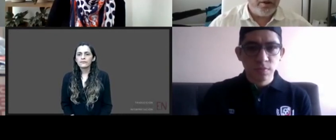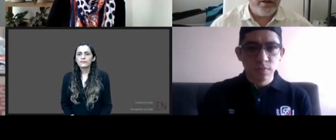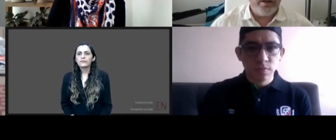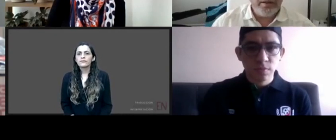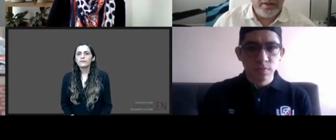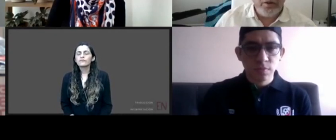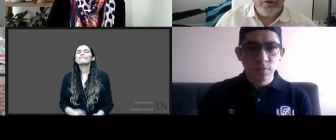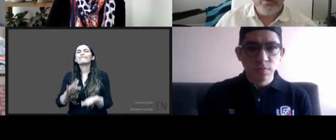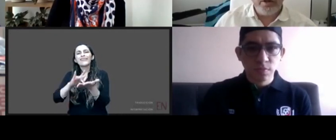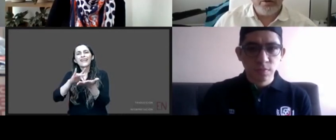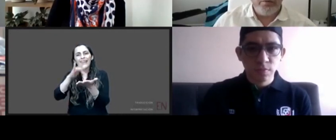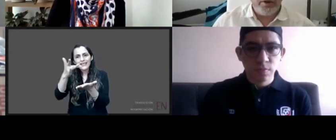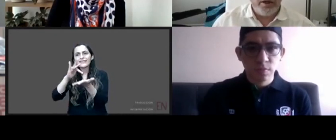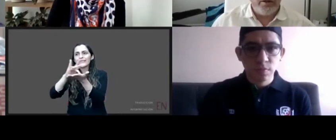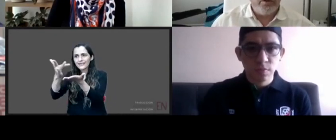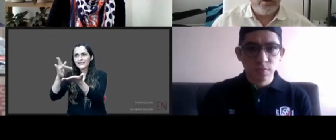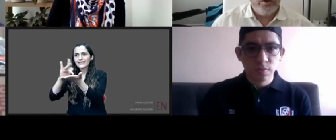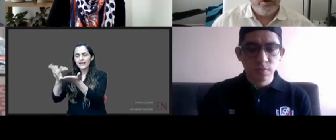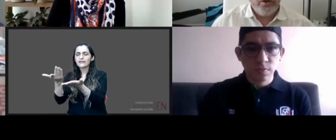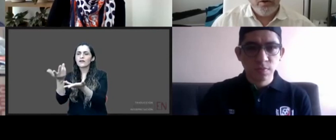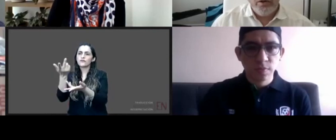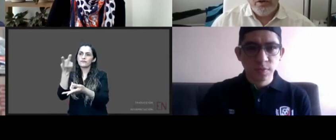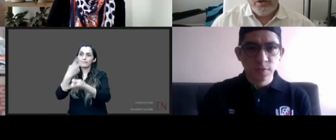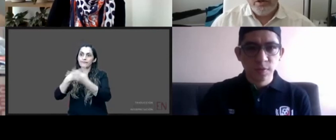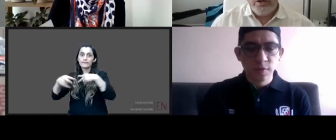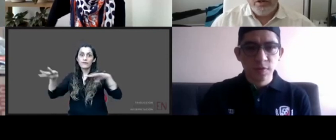Gracias, Joaquín. Gracias a todos por acompañarnos.